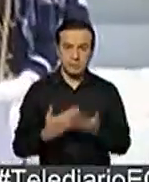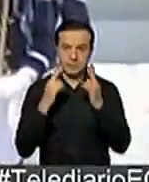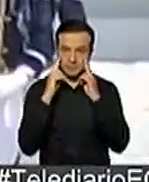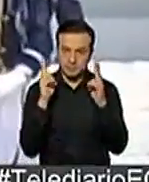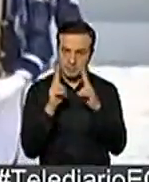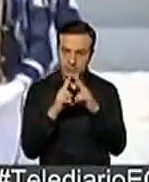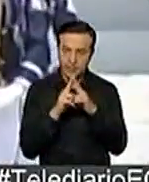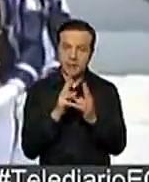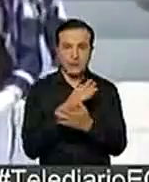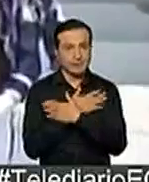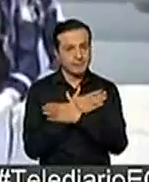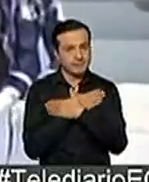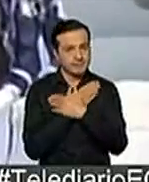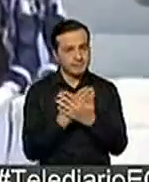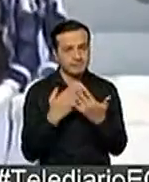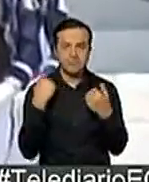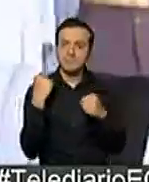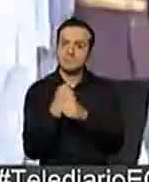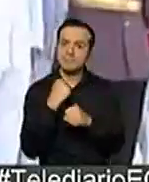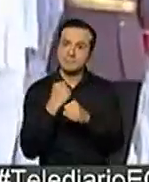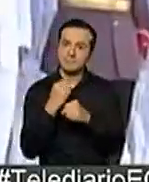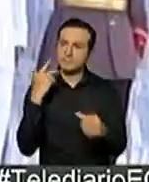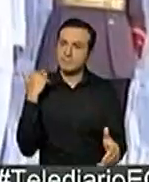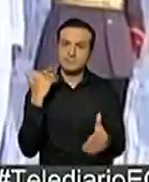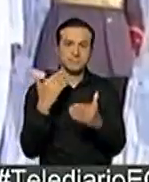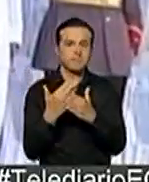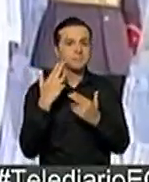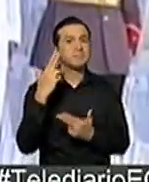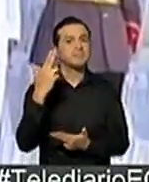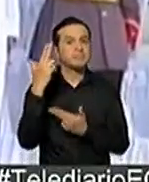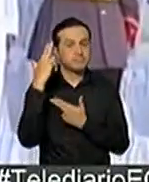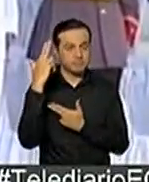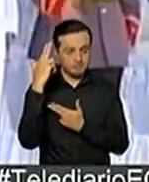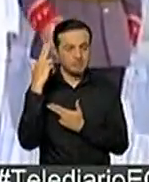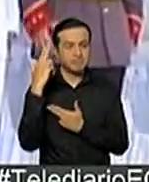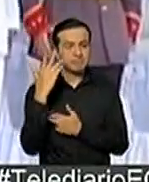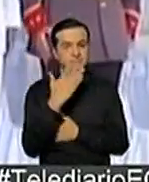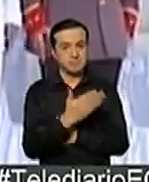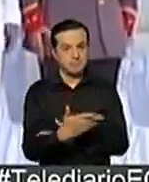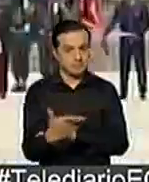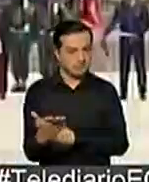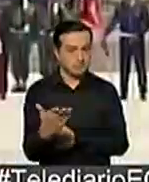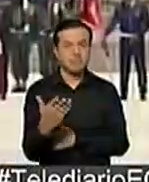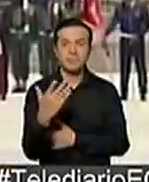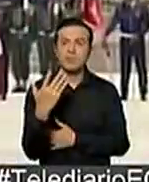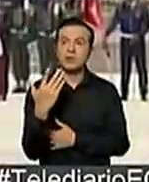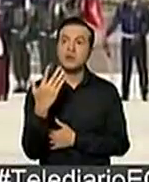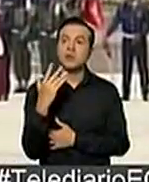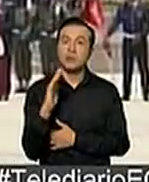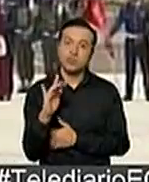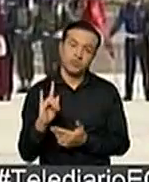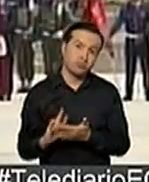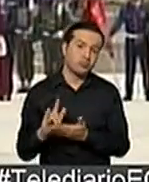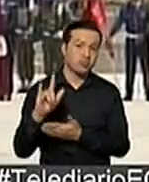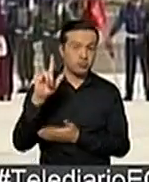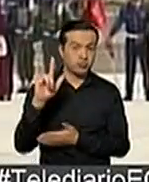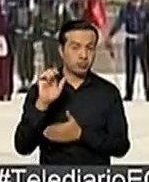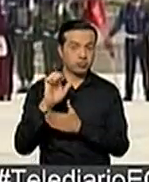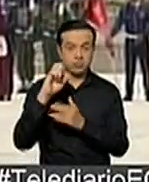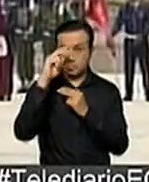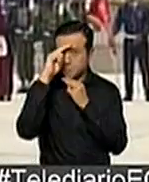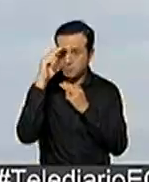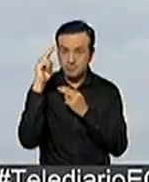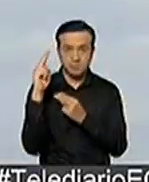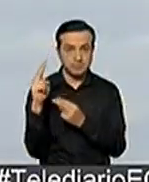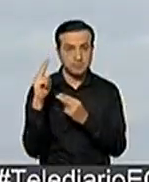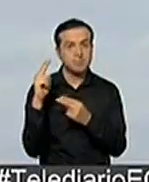y felicitó el trabajo desarrollado por las Fuerzas Armadas en general y en particular por la Fuerza Aérea Ecuatoriana